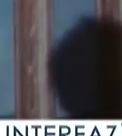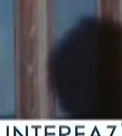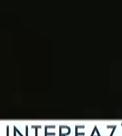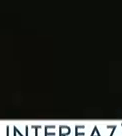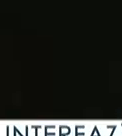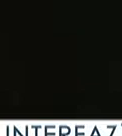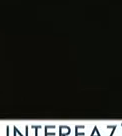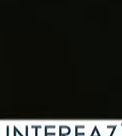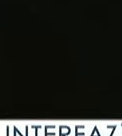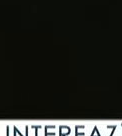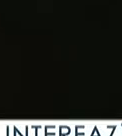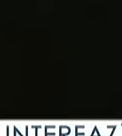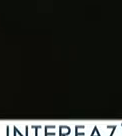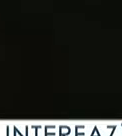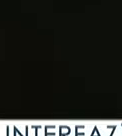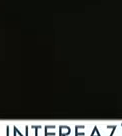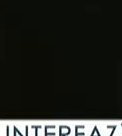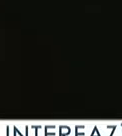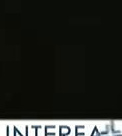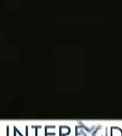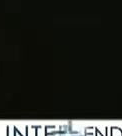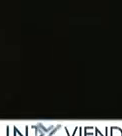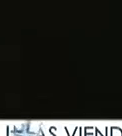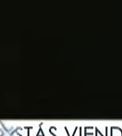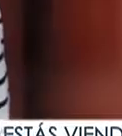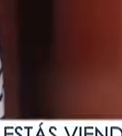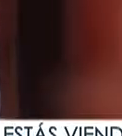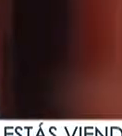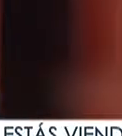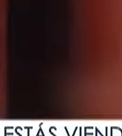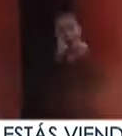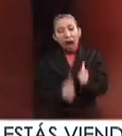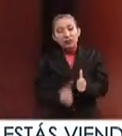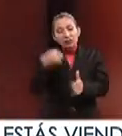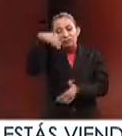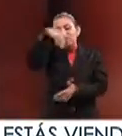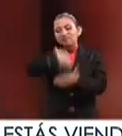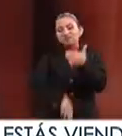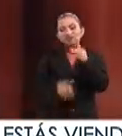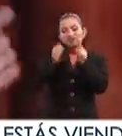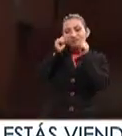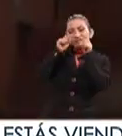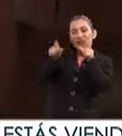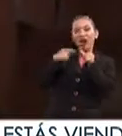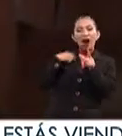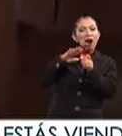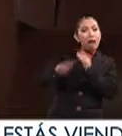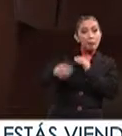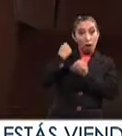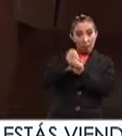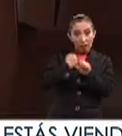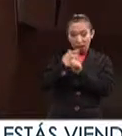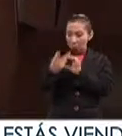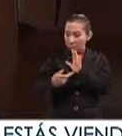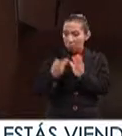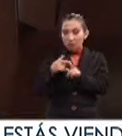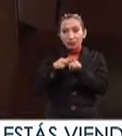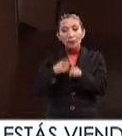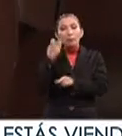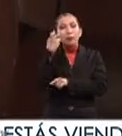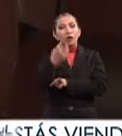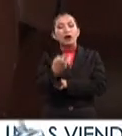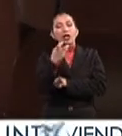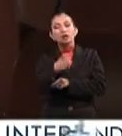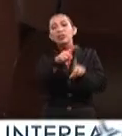faciales o movimientos corporales. En México, este arte ha decaído en su apreciación, más no en su práctica. Por ese